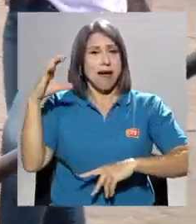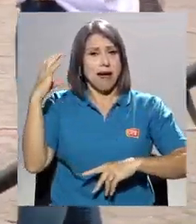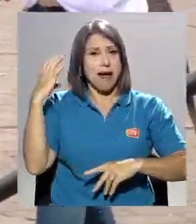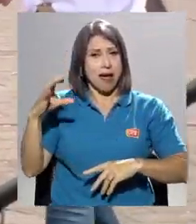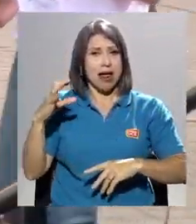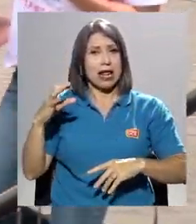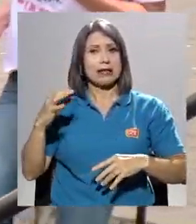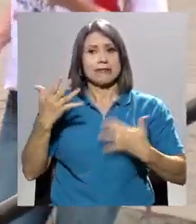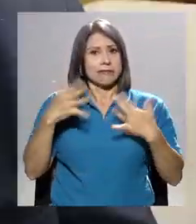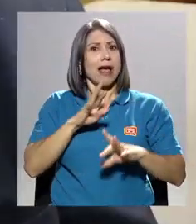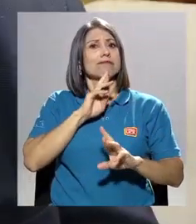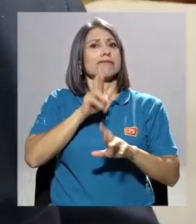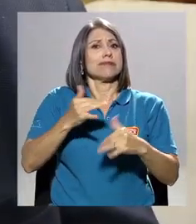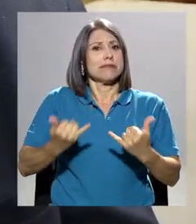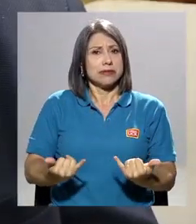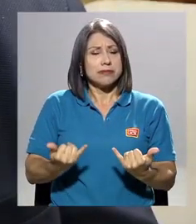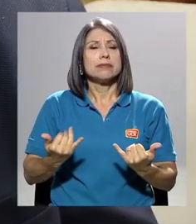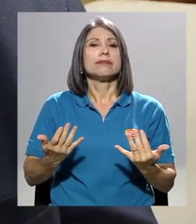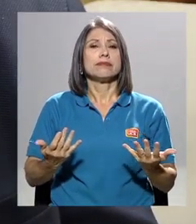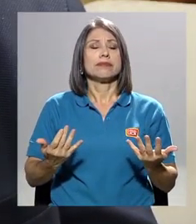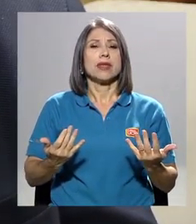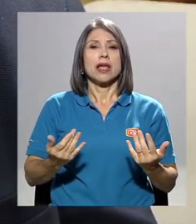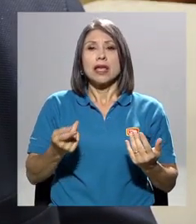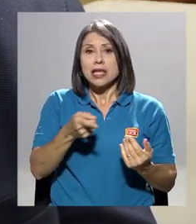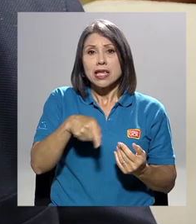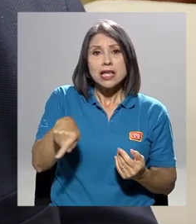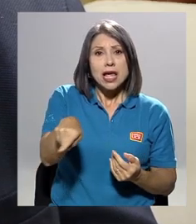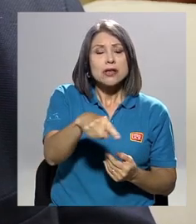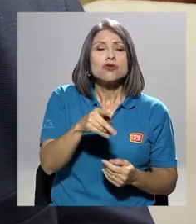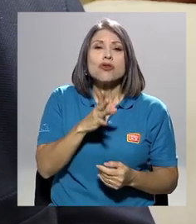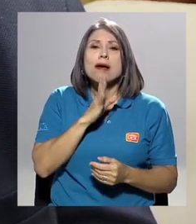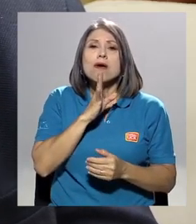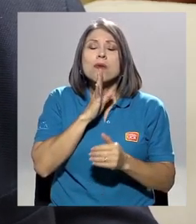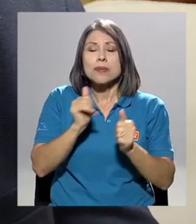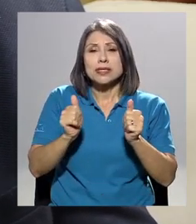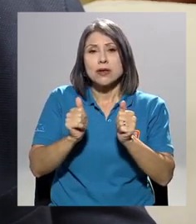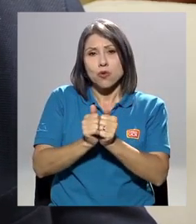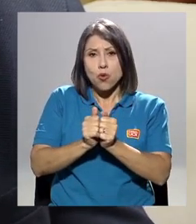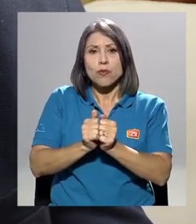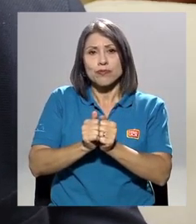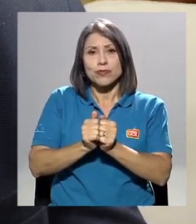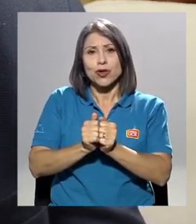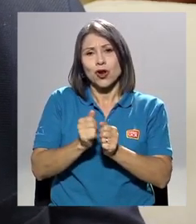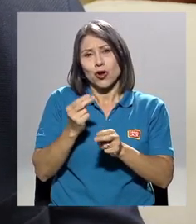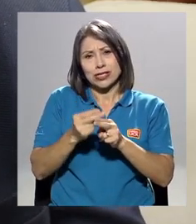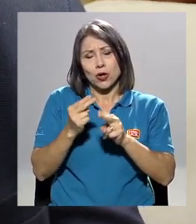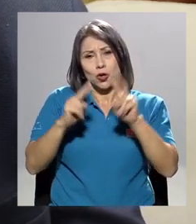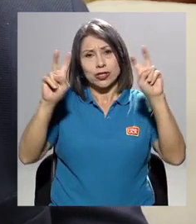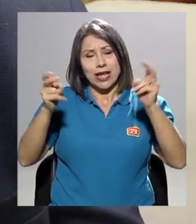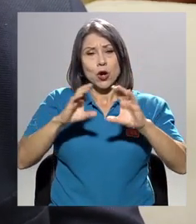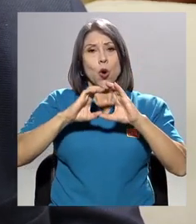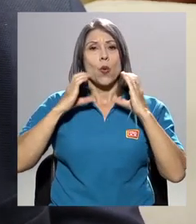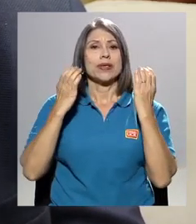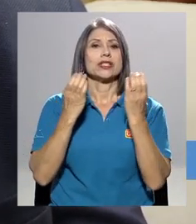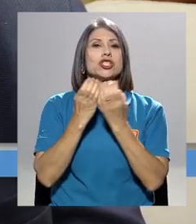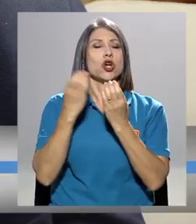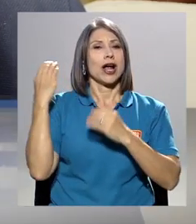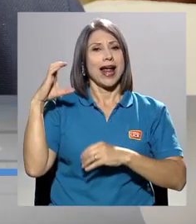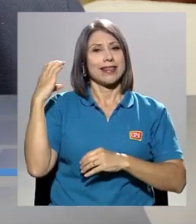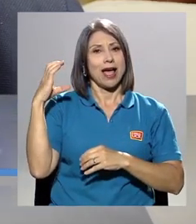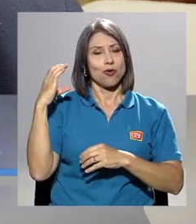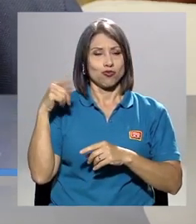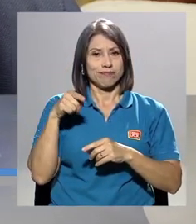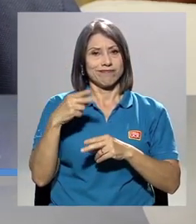sido inmediatas y han conversado con lo que se conoce como la Comisión Cartago de